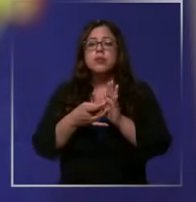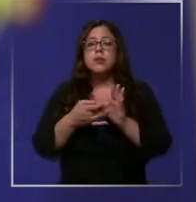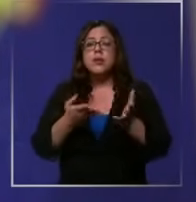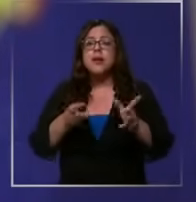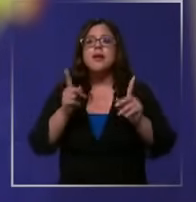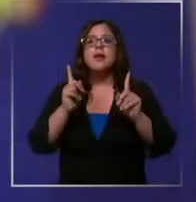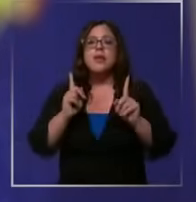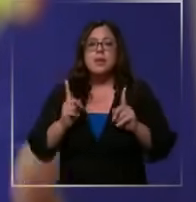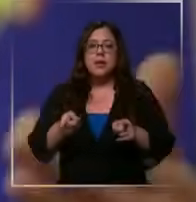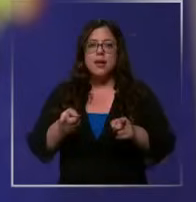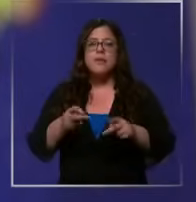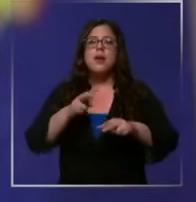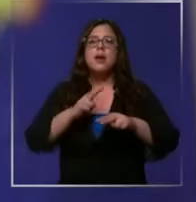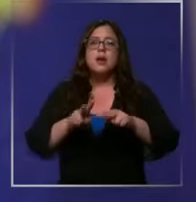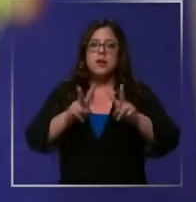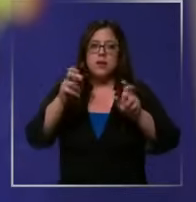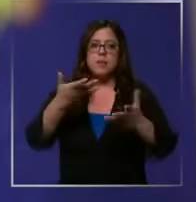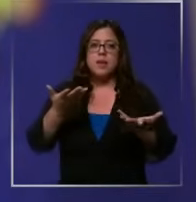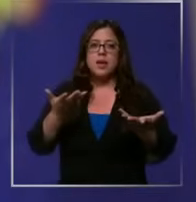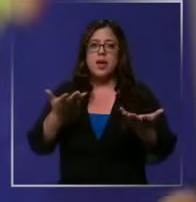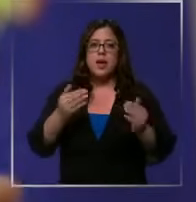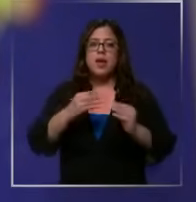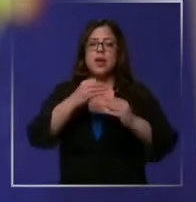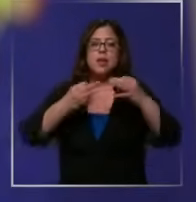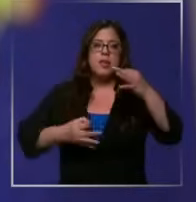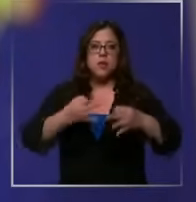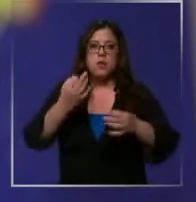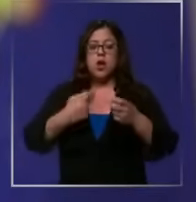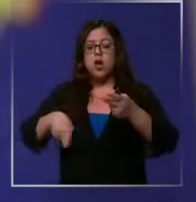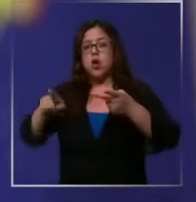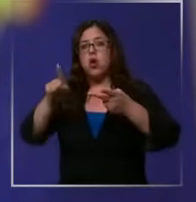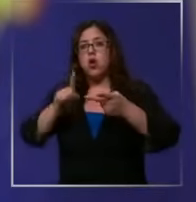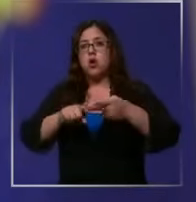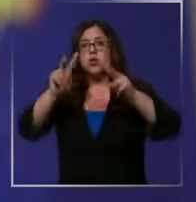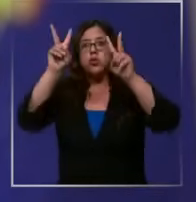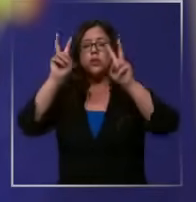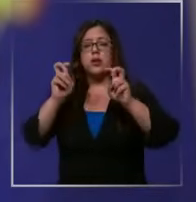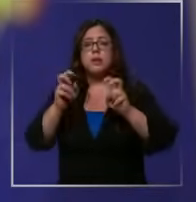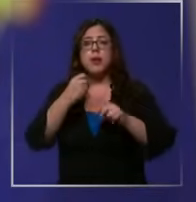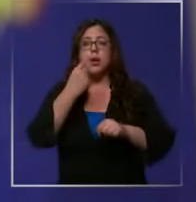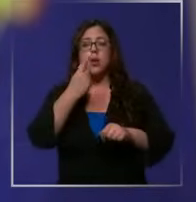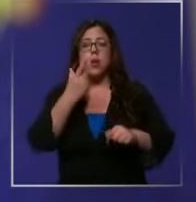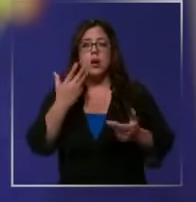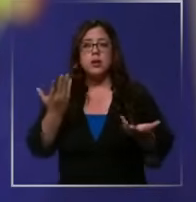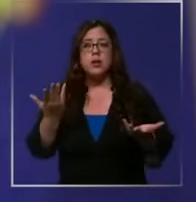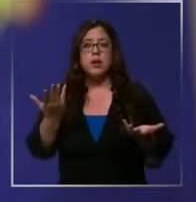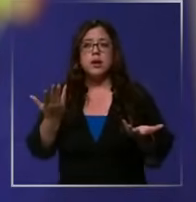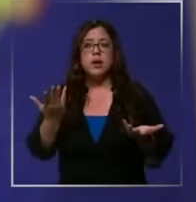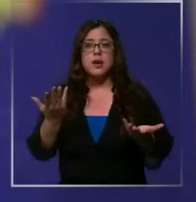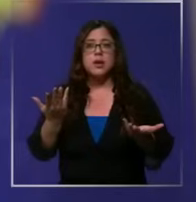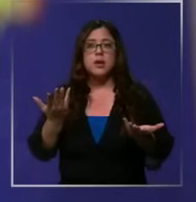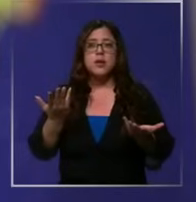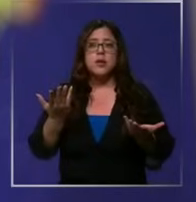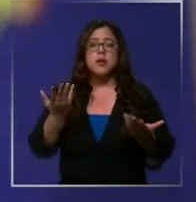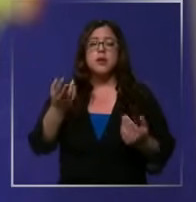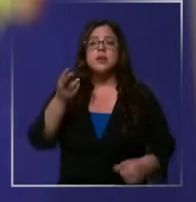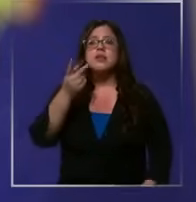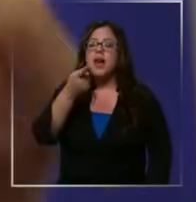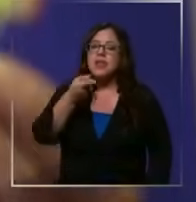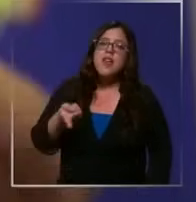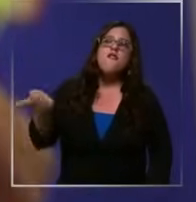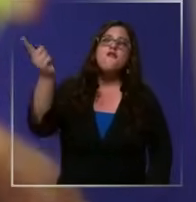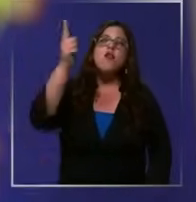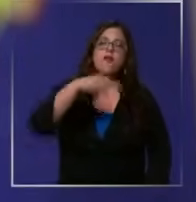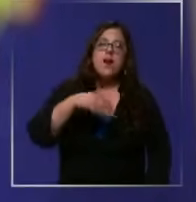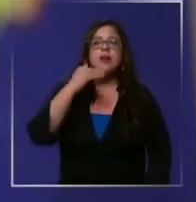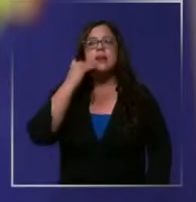debe ser resuelto por la vía penal. La otra arista tiene que ver particularmente con el mecanismo de restitución de